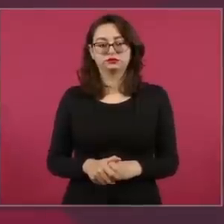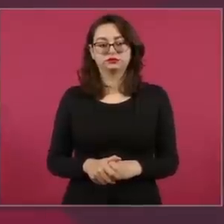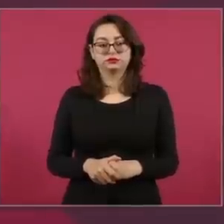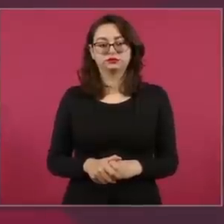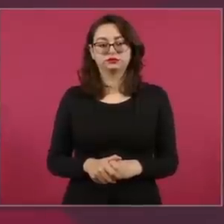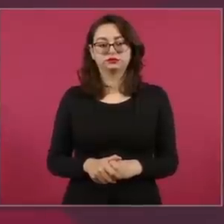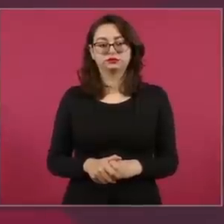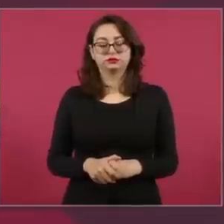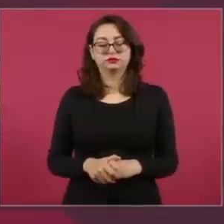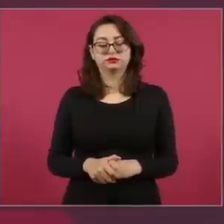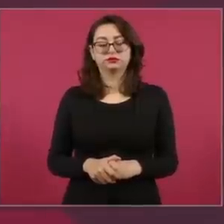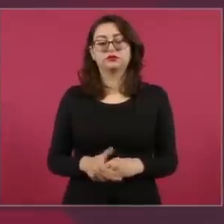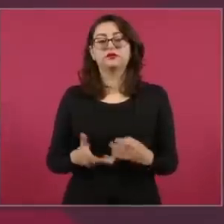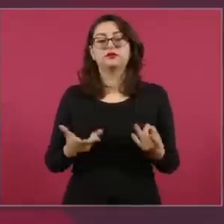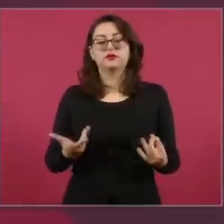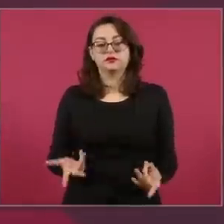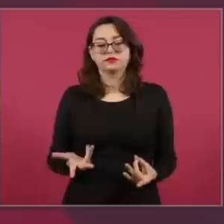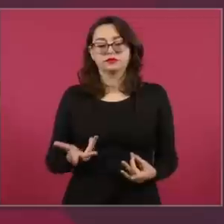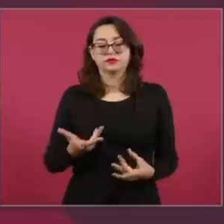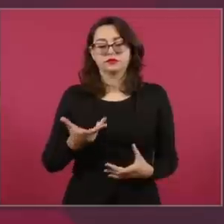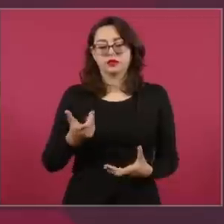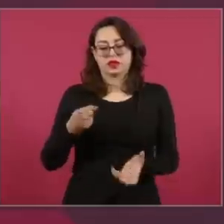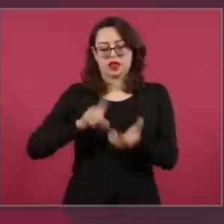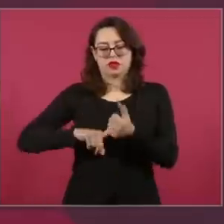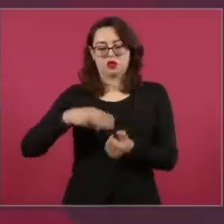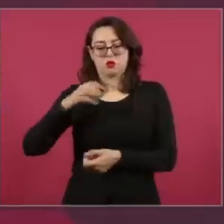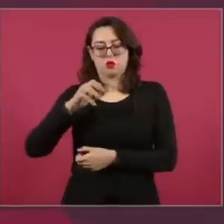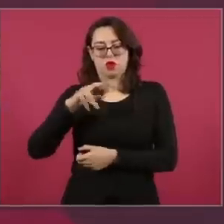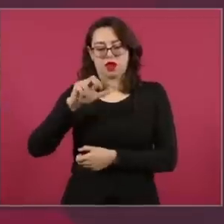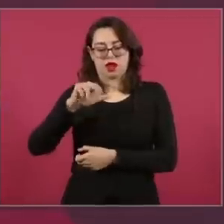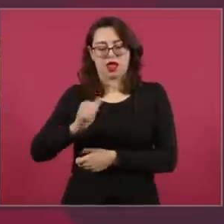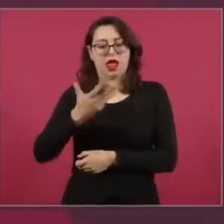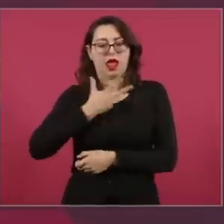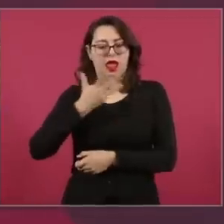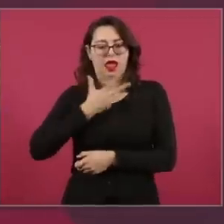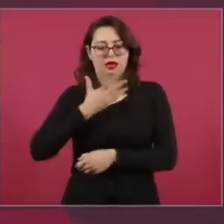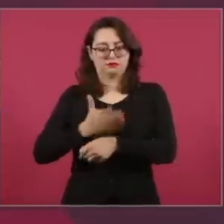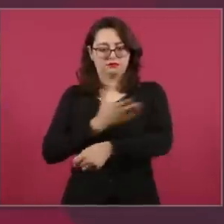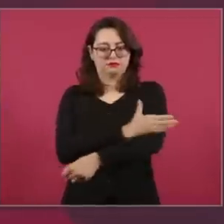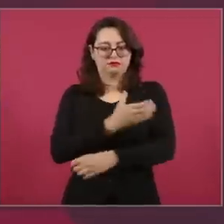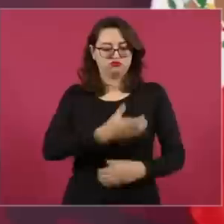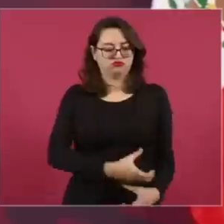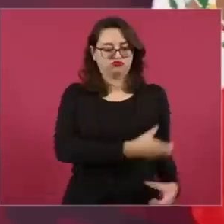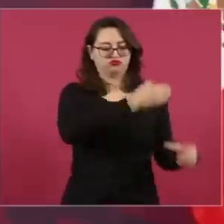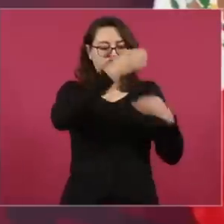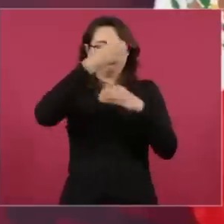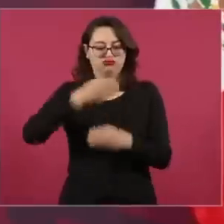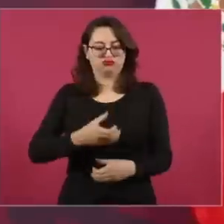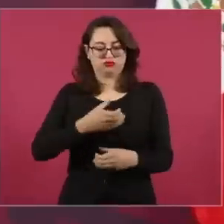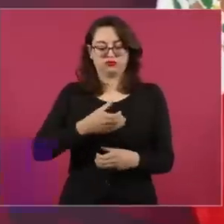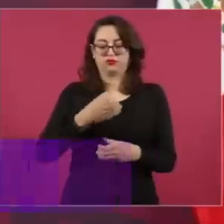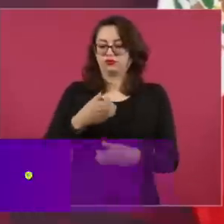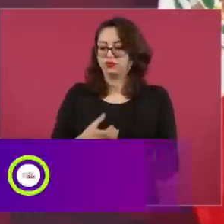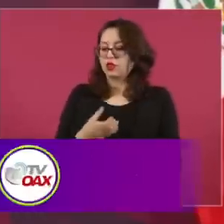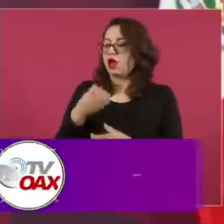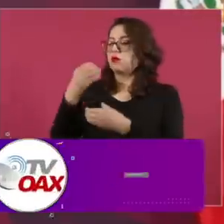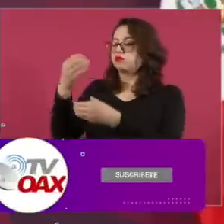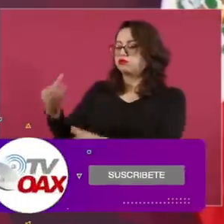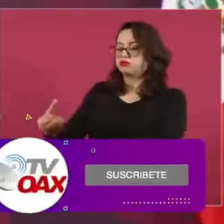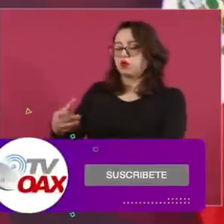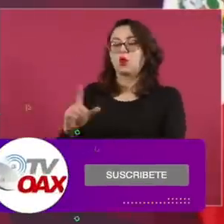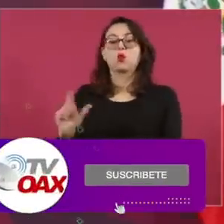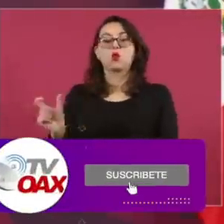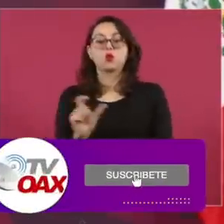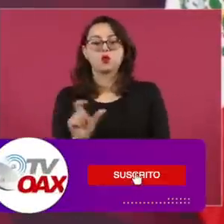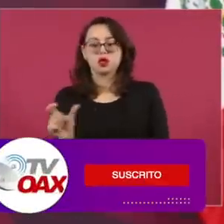mando, pues vamos a ver cómo le hacemos, ¿no? Porque también